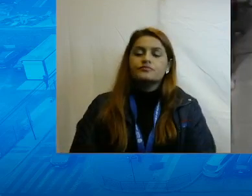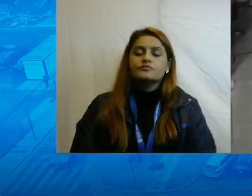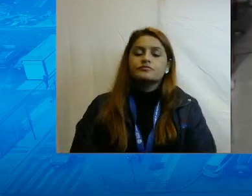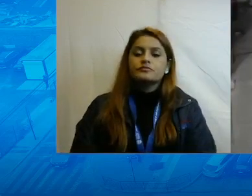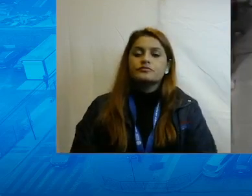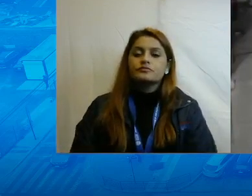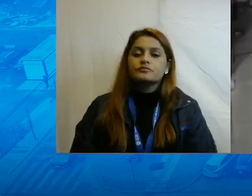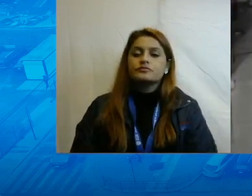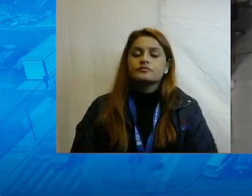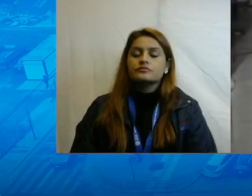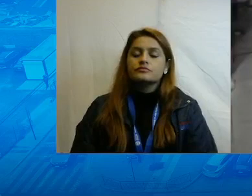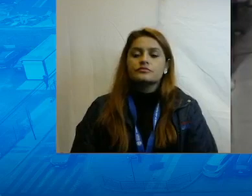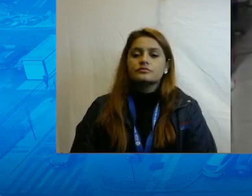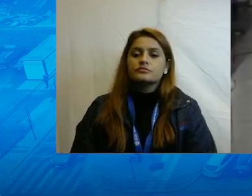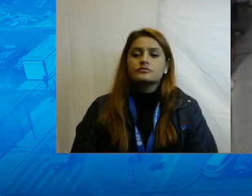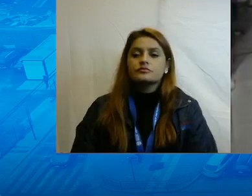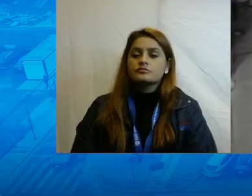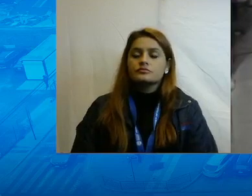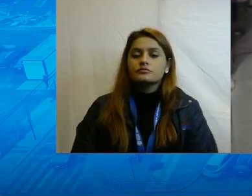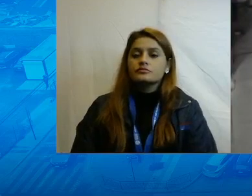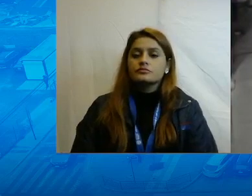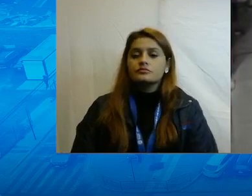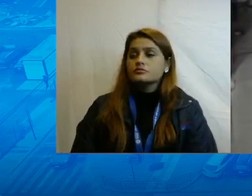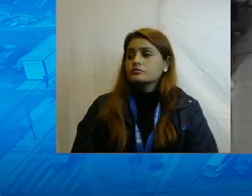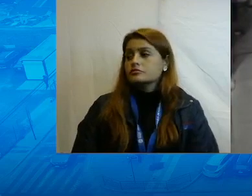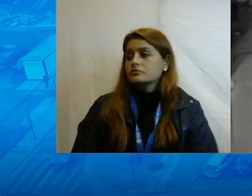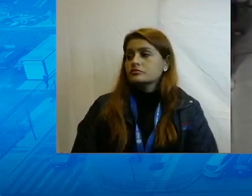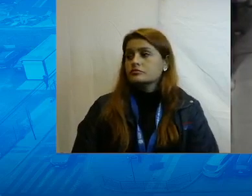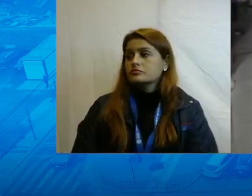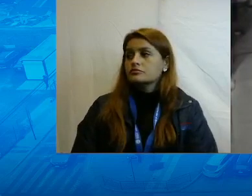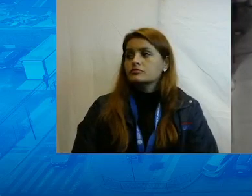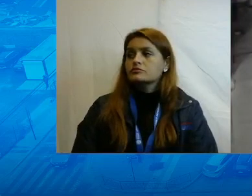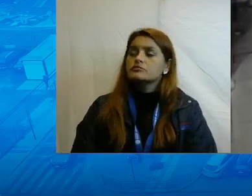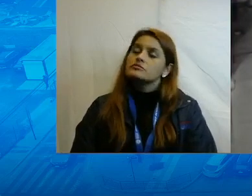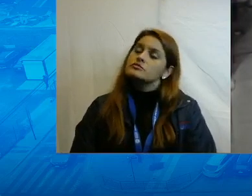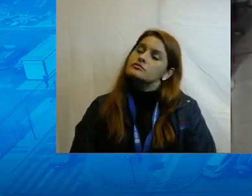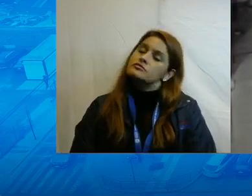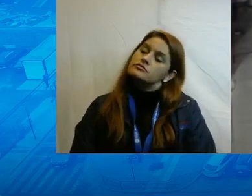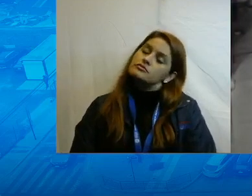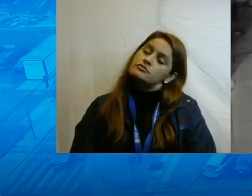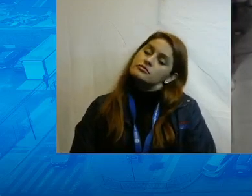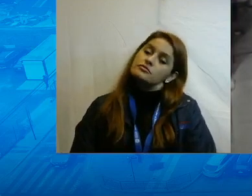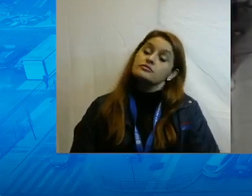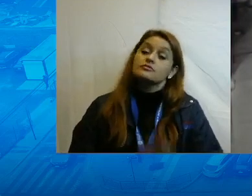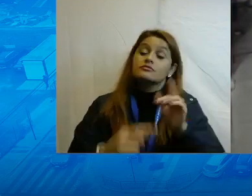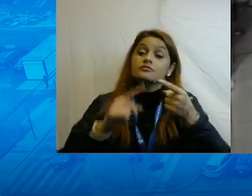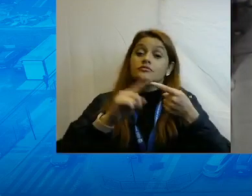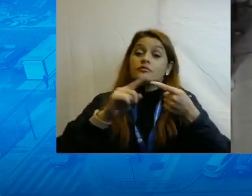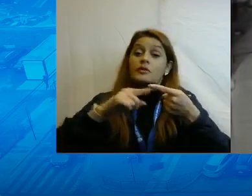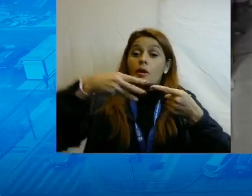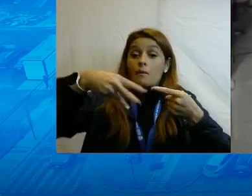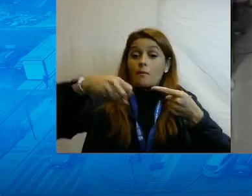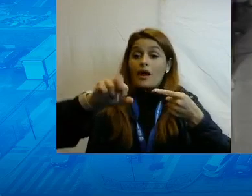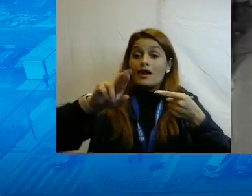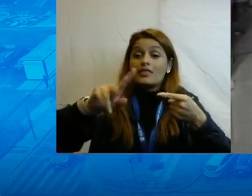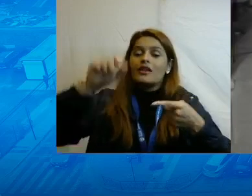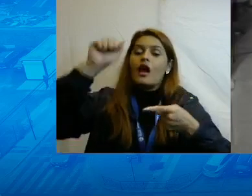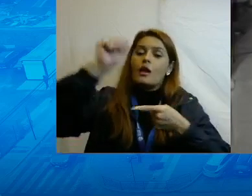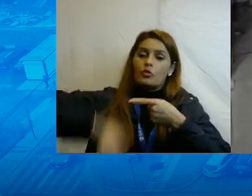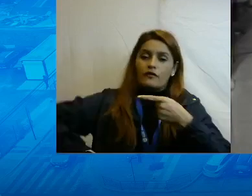A que vaya a la tabla lo planteado por el concejal Martínez respecto al comodato. Señor Martínez.